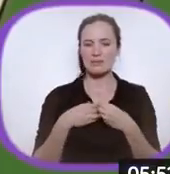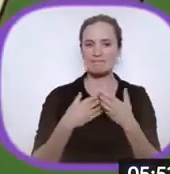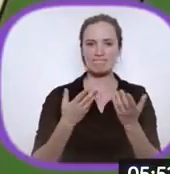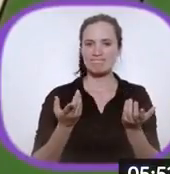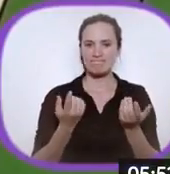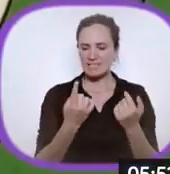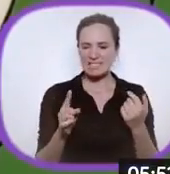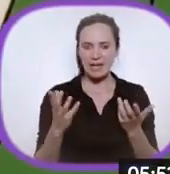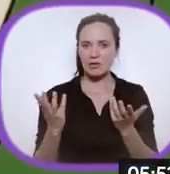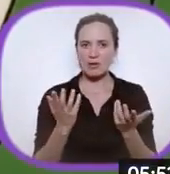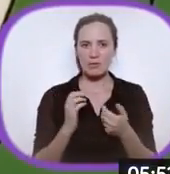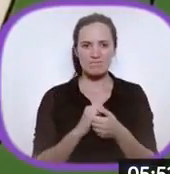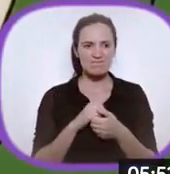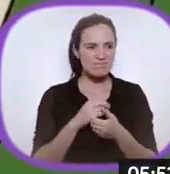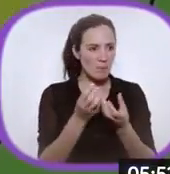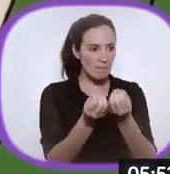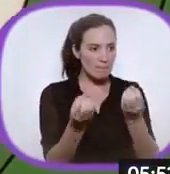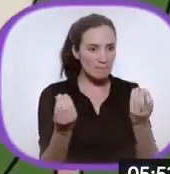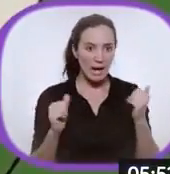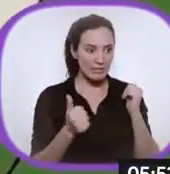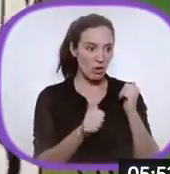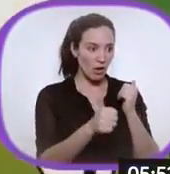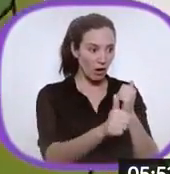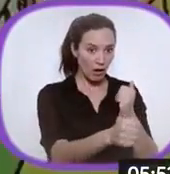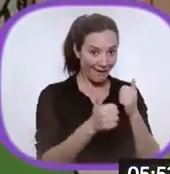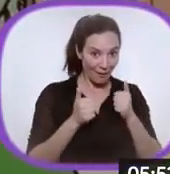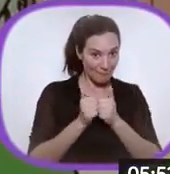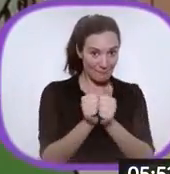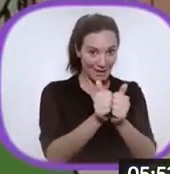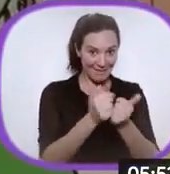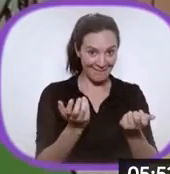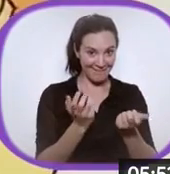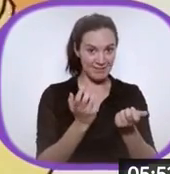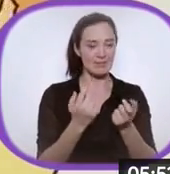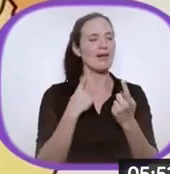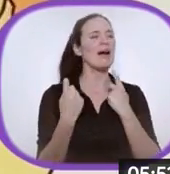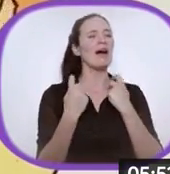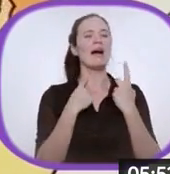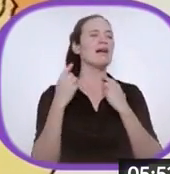estado. ¡Ayuda! ¿Caminando por el pasto? ¡Qué bien! ¡Lo acompañaré! ¡Ah!